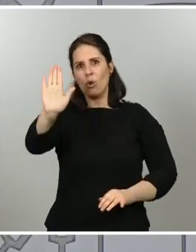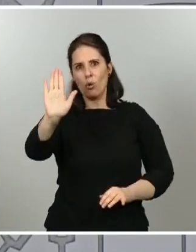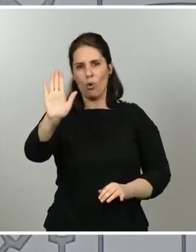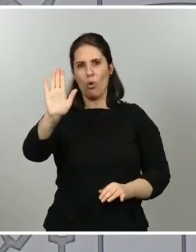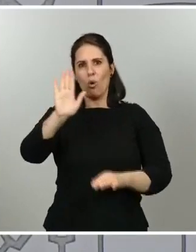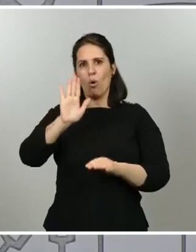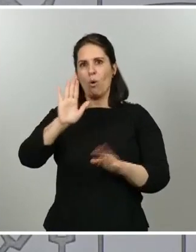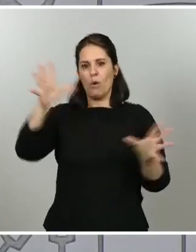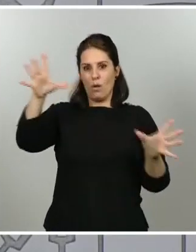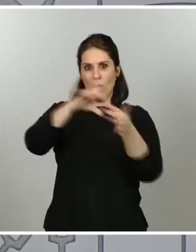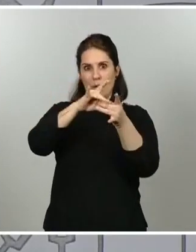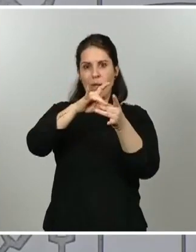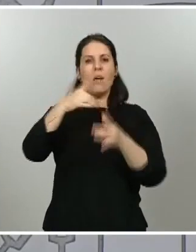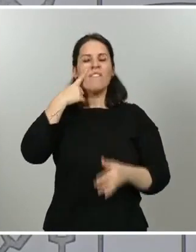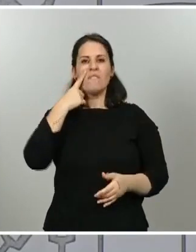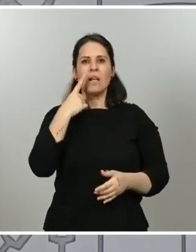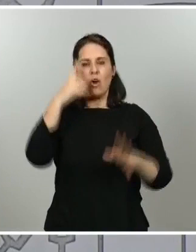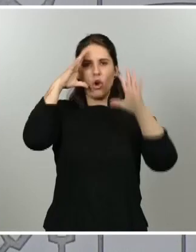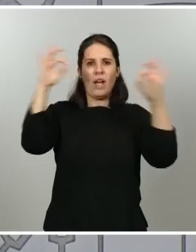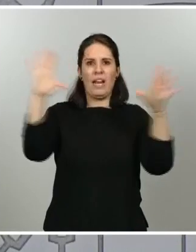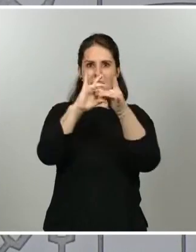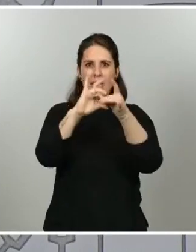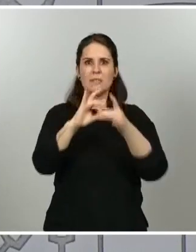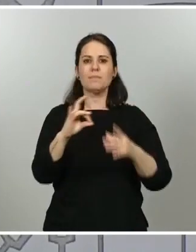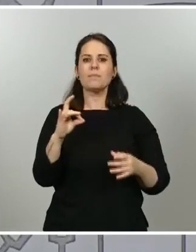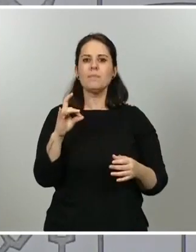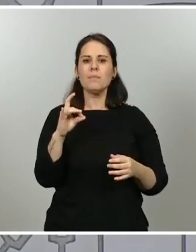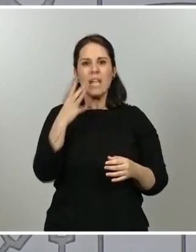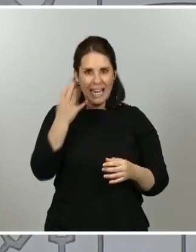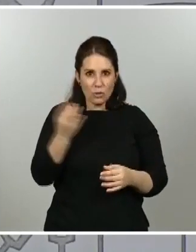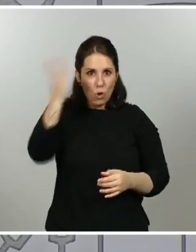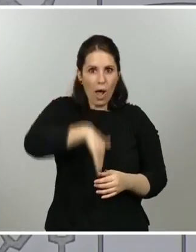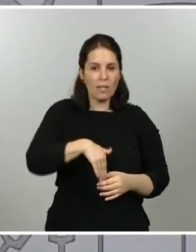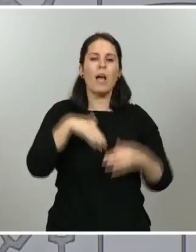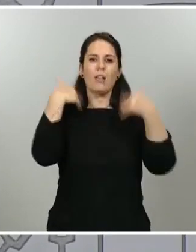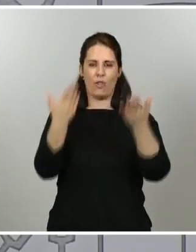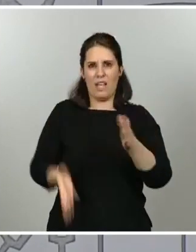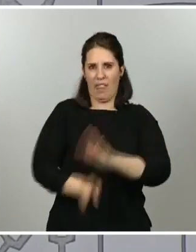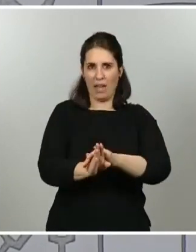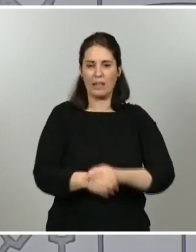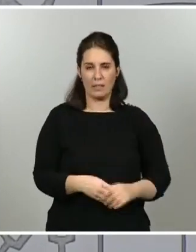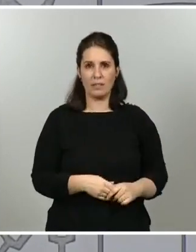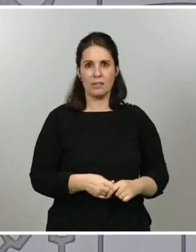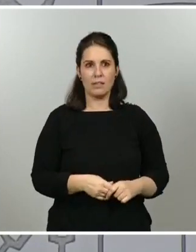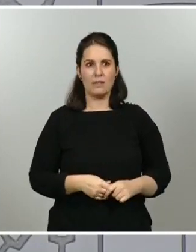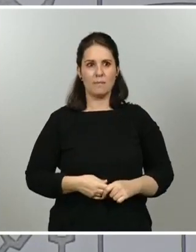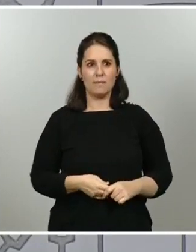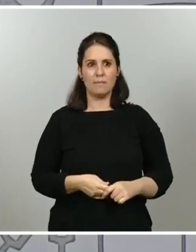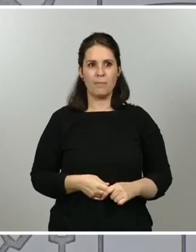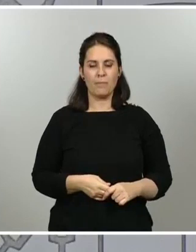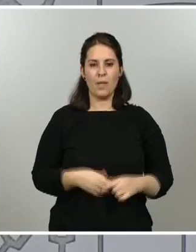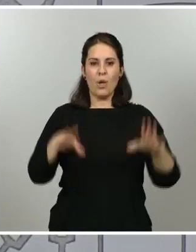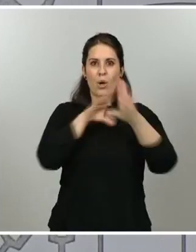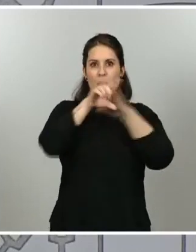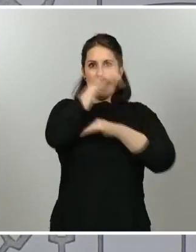situación sean coherentes y estemos de acuerdo que no suponen riesgo para los demás. La Comunidad de Madrid, con estos datos, está